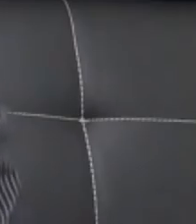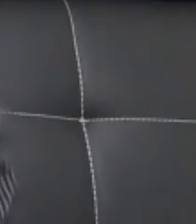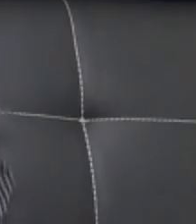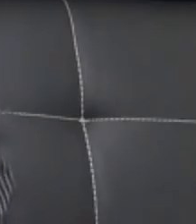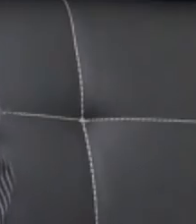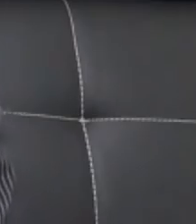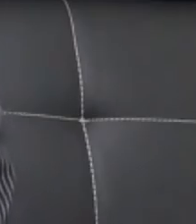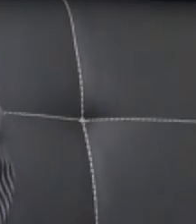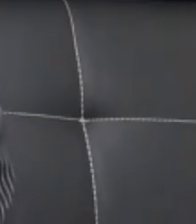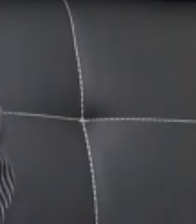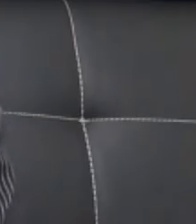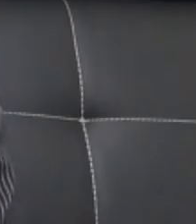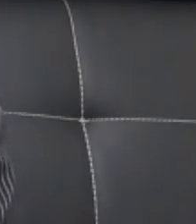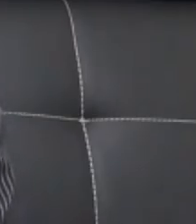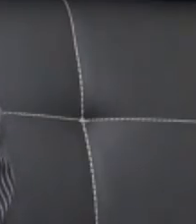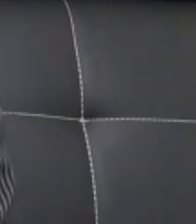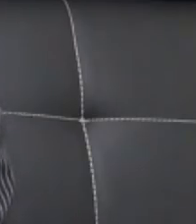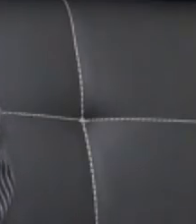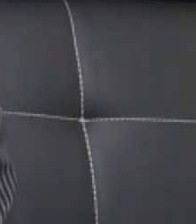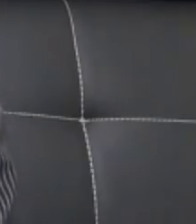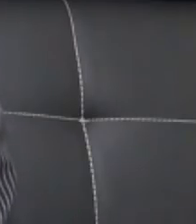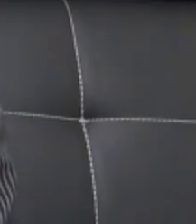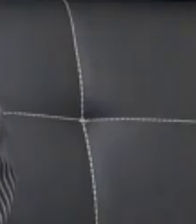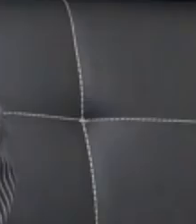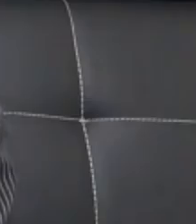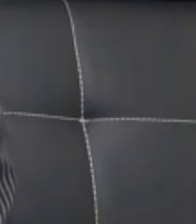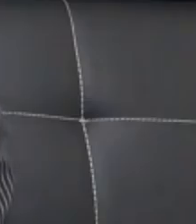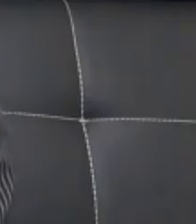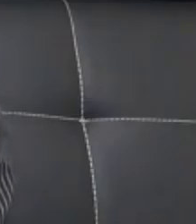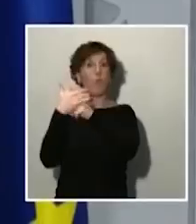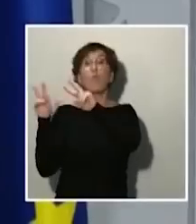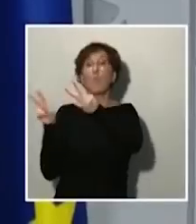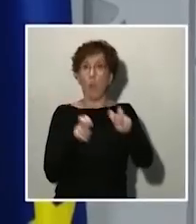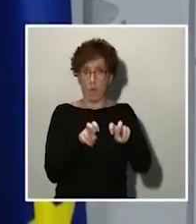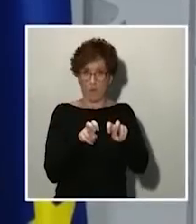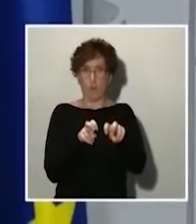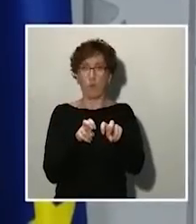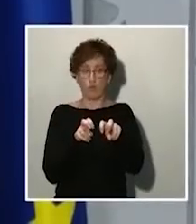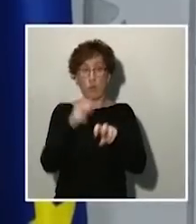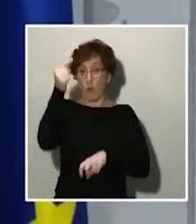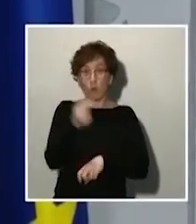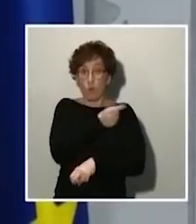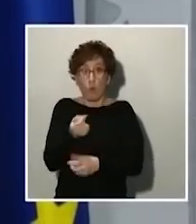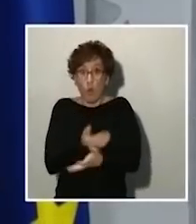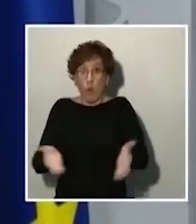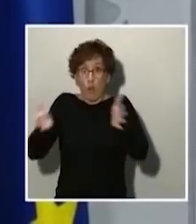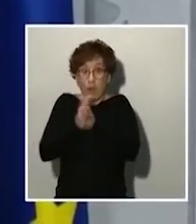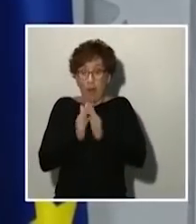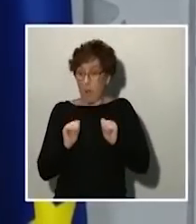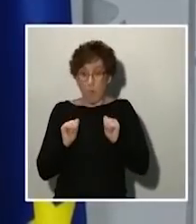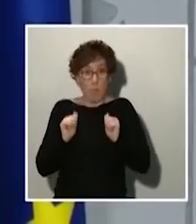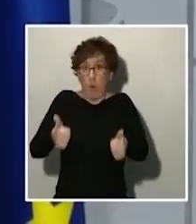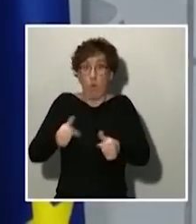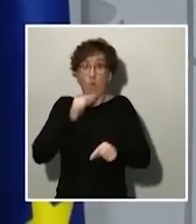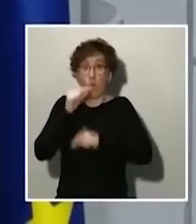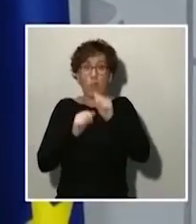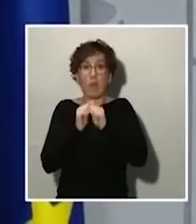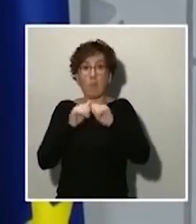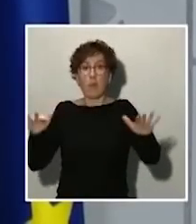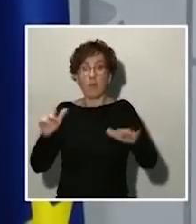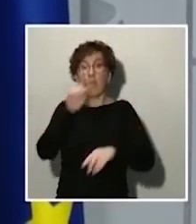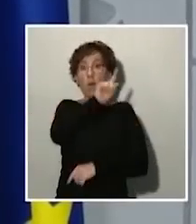que ha presentado esta querella al parecer no quieren que se presenten querellas y sobre todo